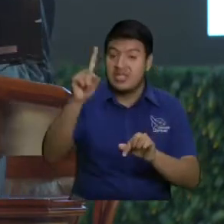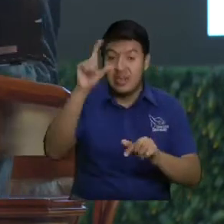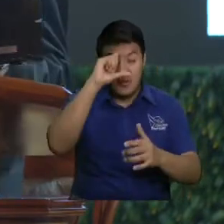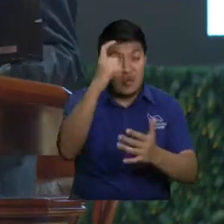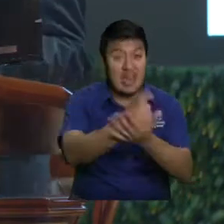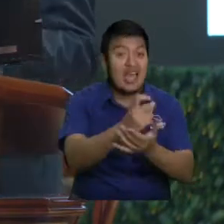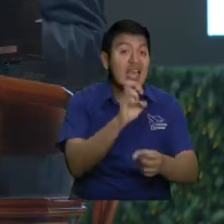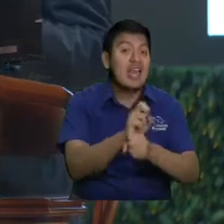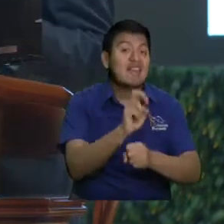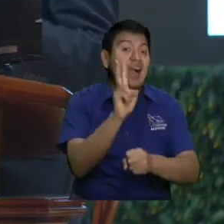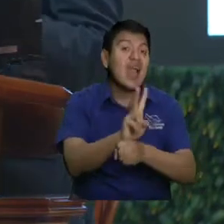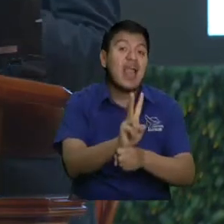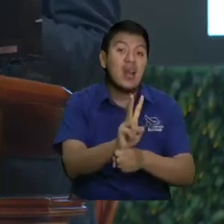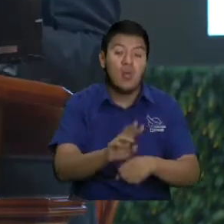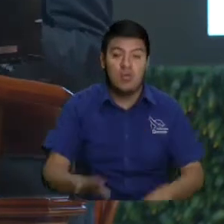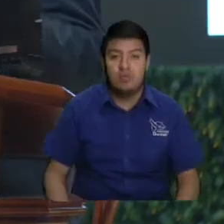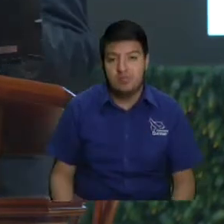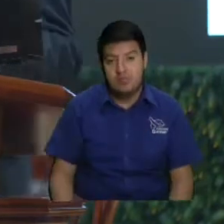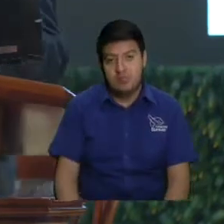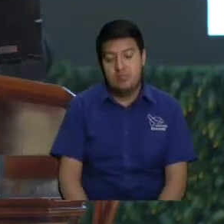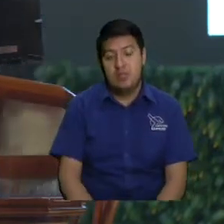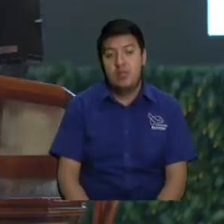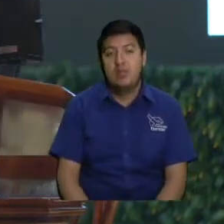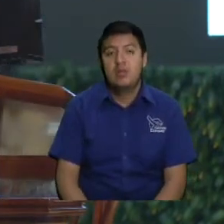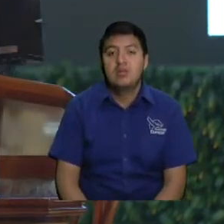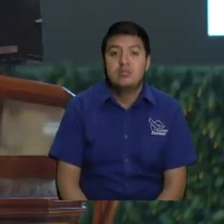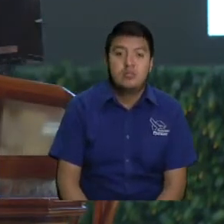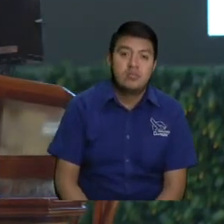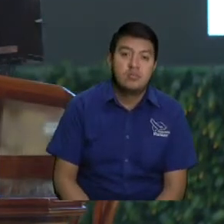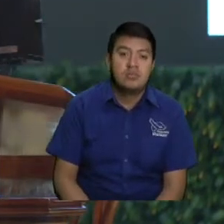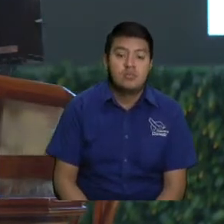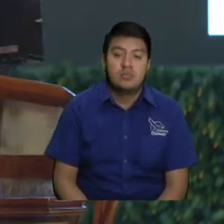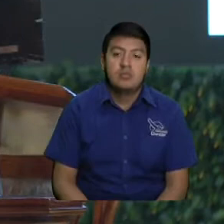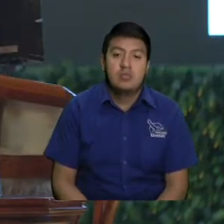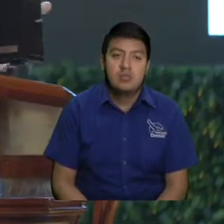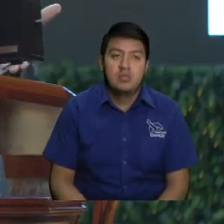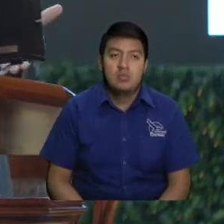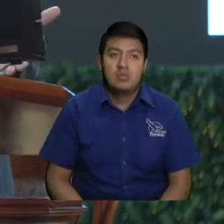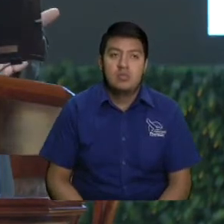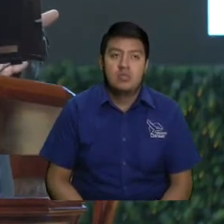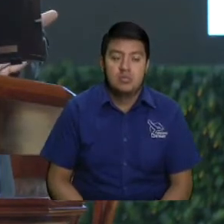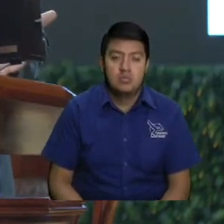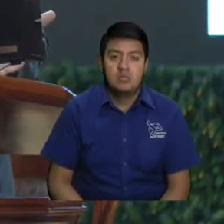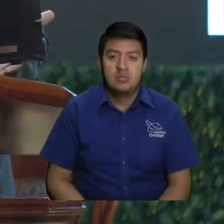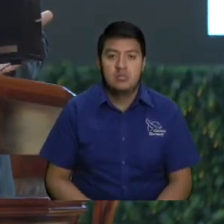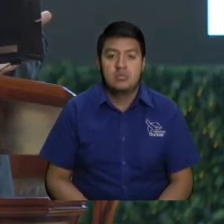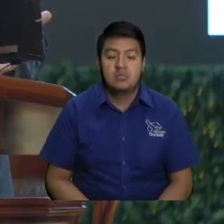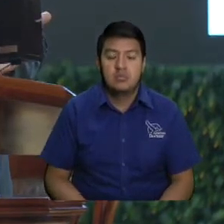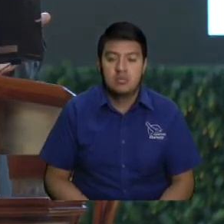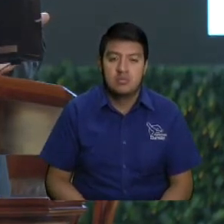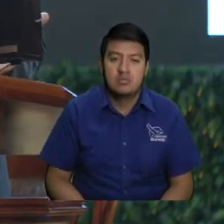Aquí no estamos hablando de otras desigualdades que la gente la pone como yugo desigual, pero aquí dice con los incrédulos.